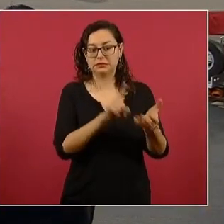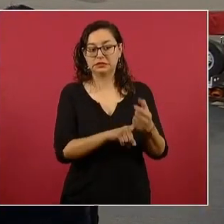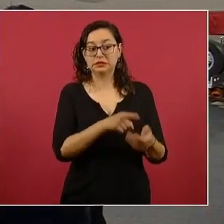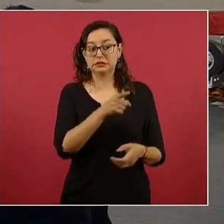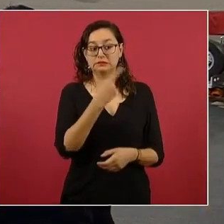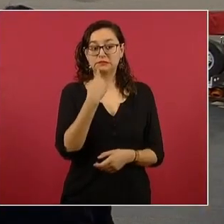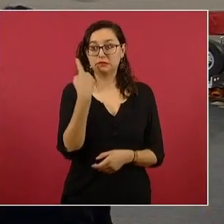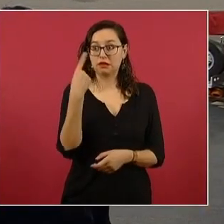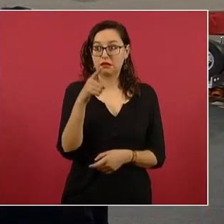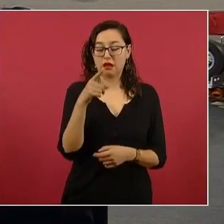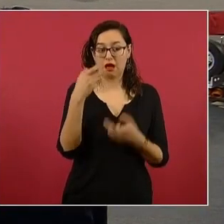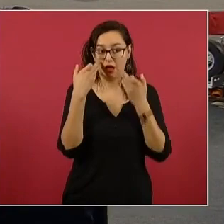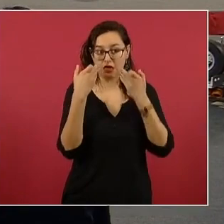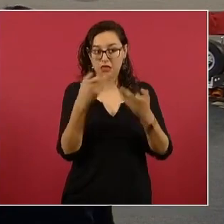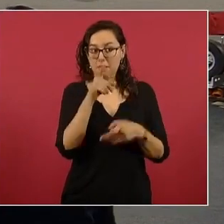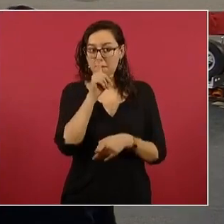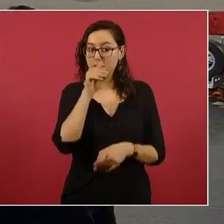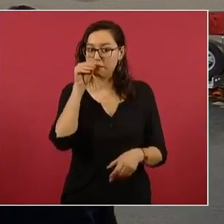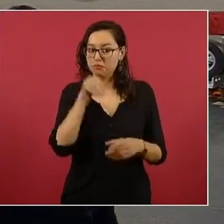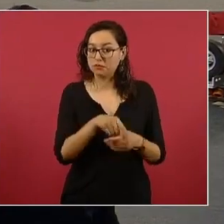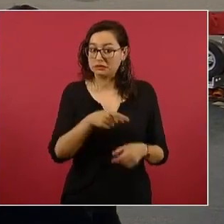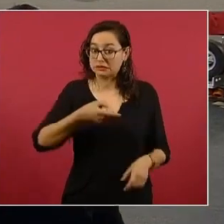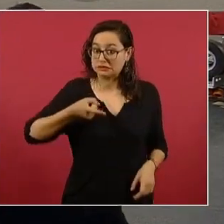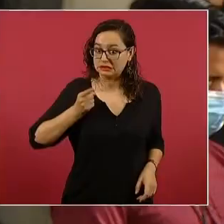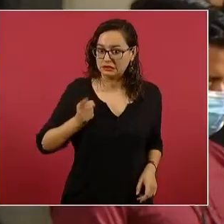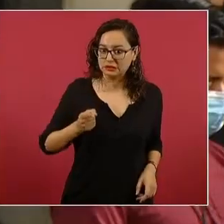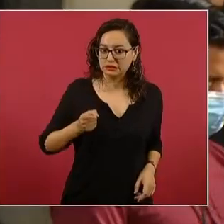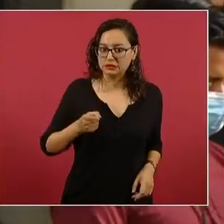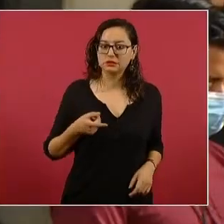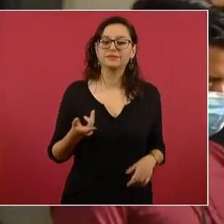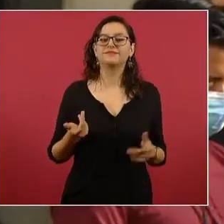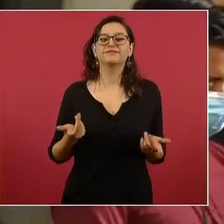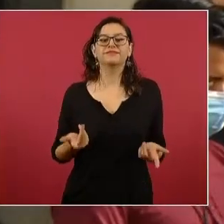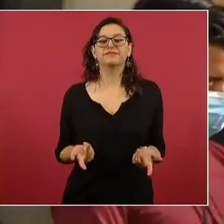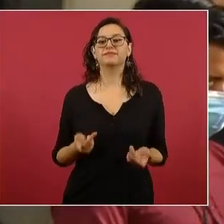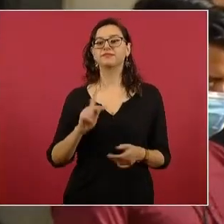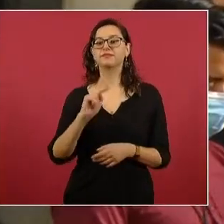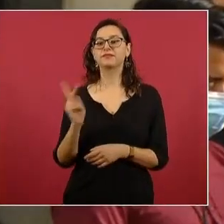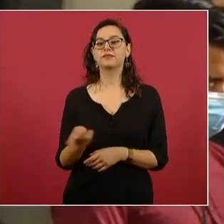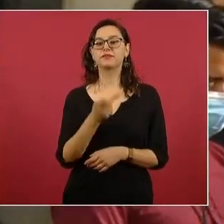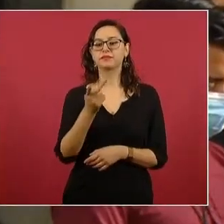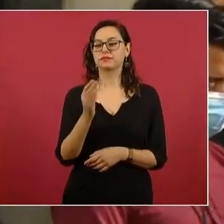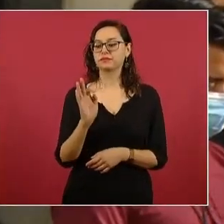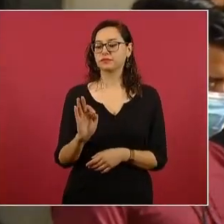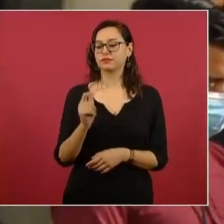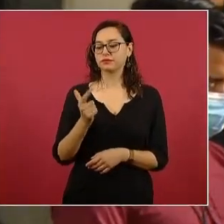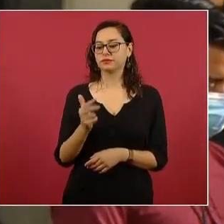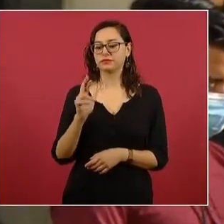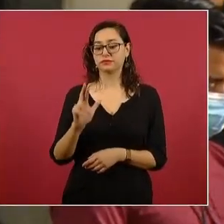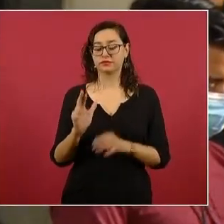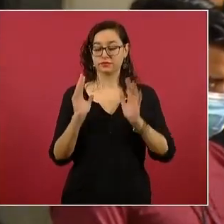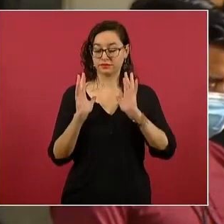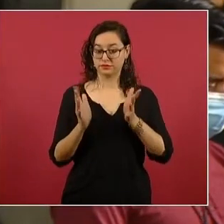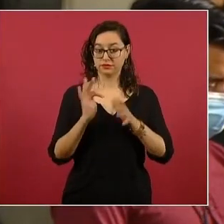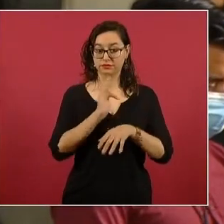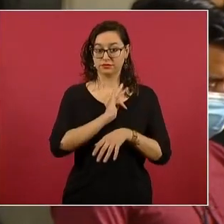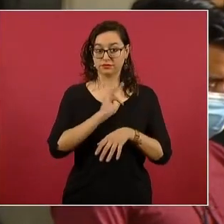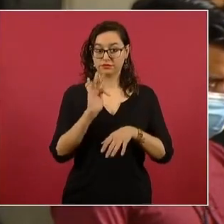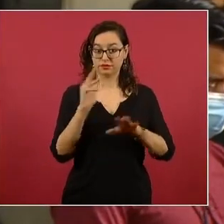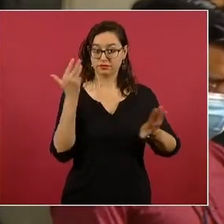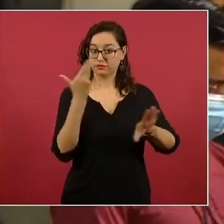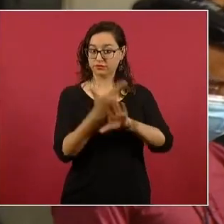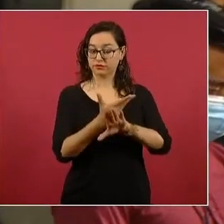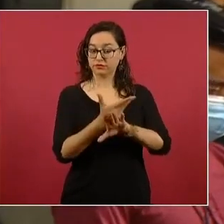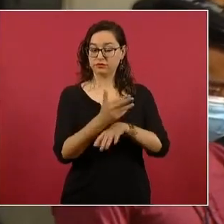amenazados de no denunciar lo que sucede en estos refugios. La pregunta, presidente, es: ¿la Fiscalía General de la República procederá penalmente contra